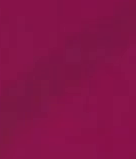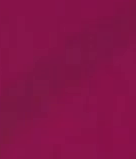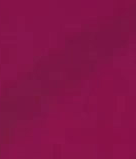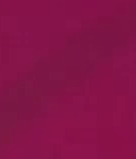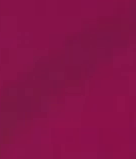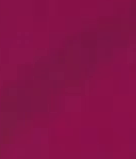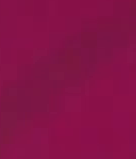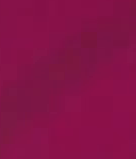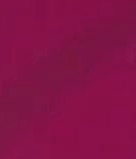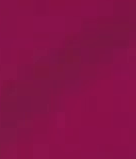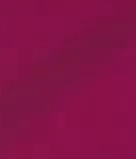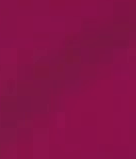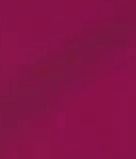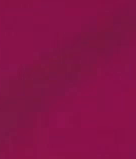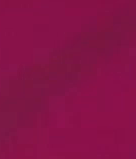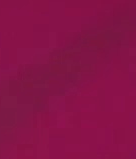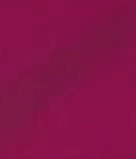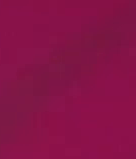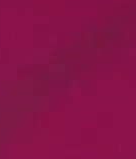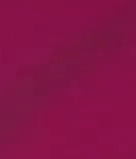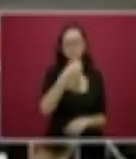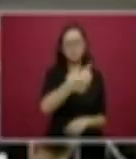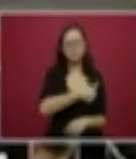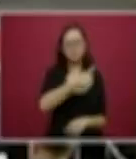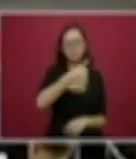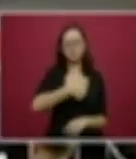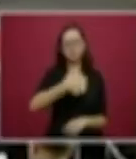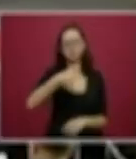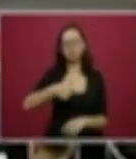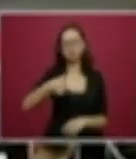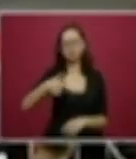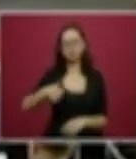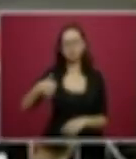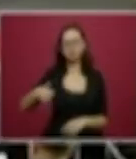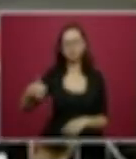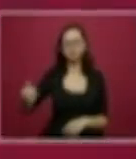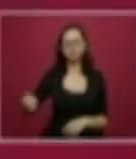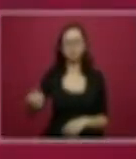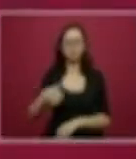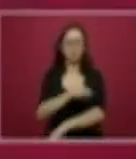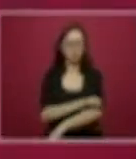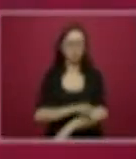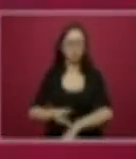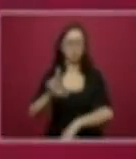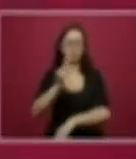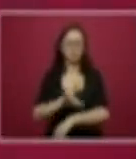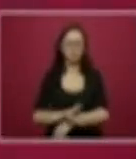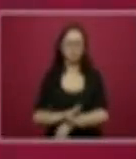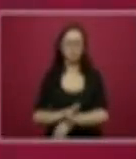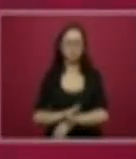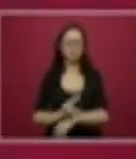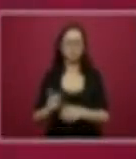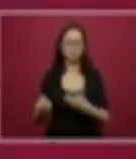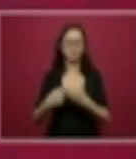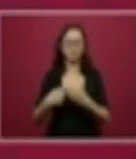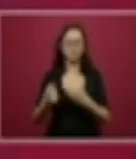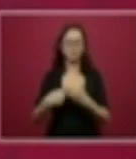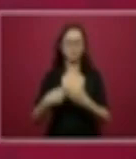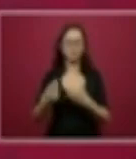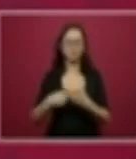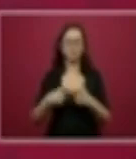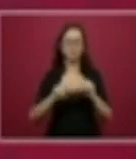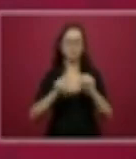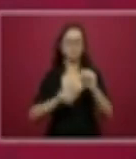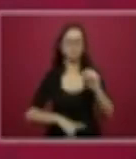están mis artículos mis textos y mis programas no puse a muchas cosas de de quienes gobernaron este